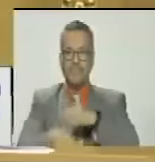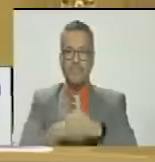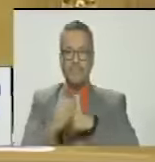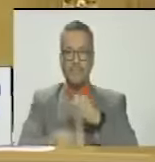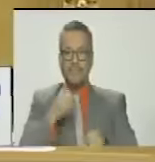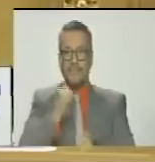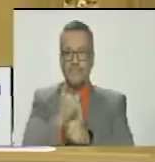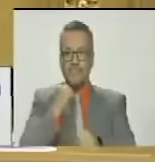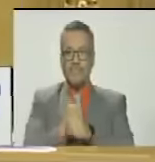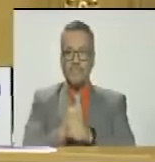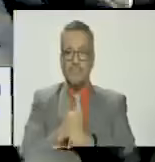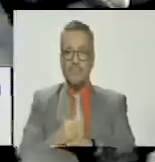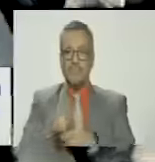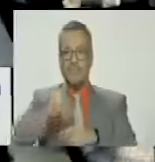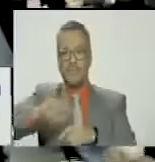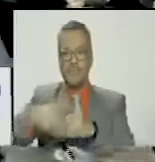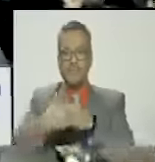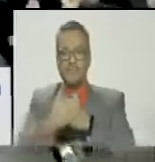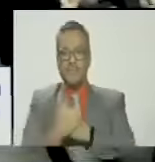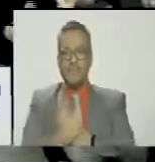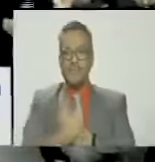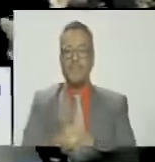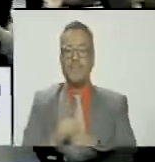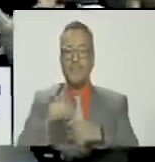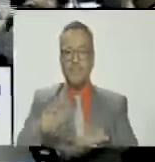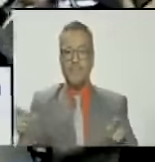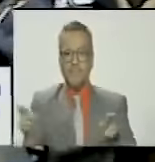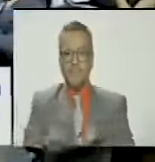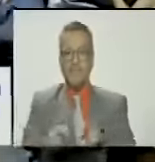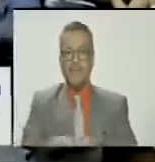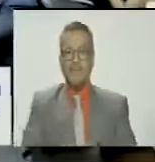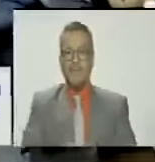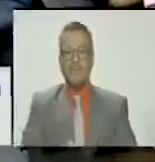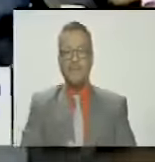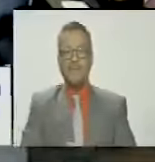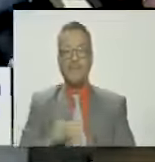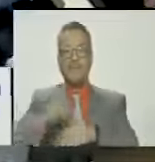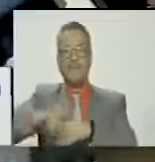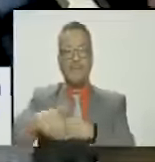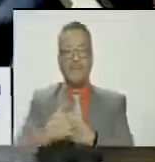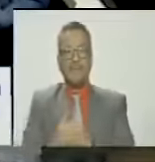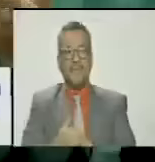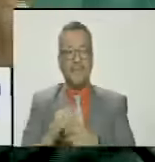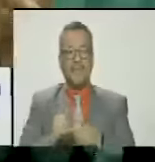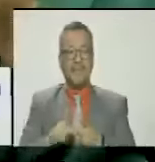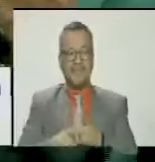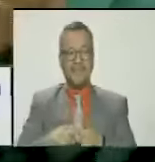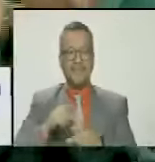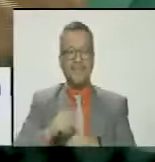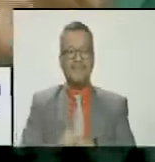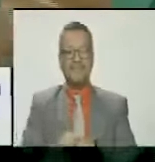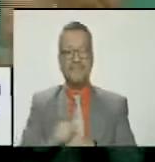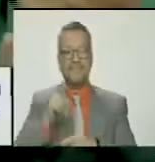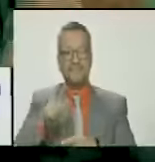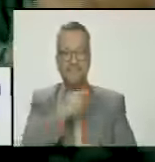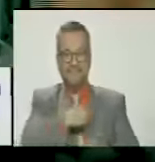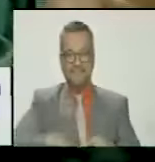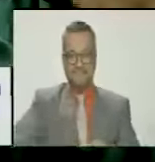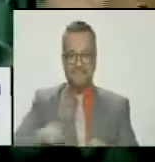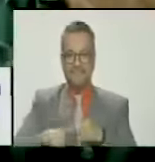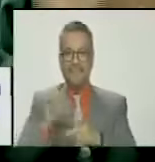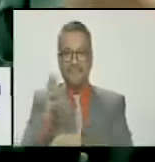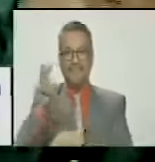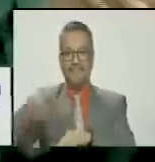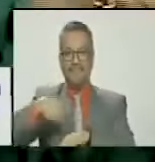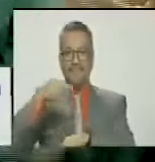venido cumpliendo. Jorge Rodríguez, en resumen, Jorge Rodríguez Gómez para presidente